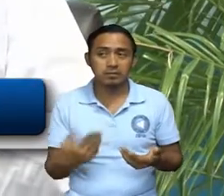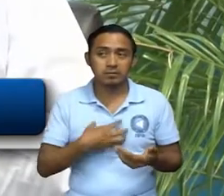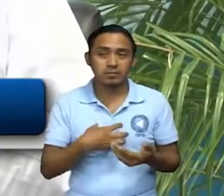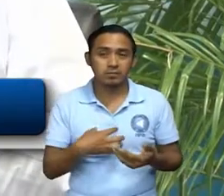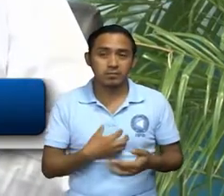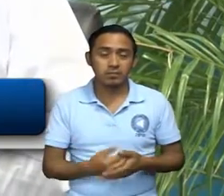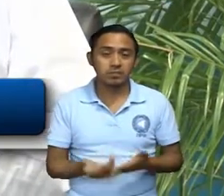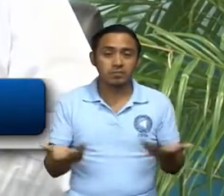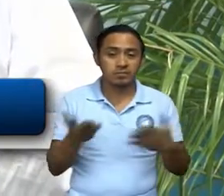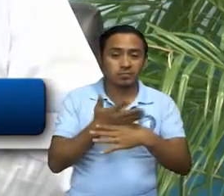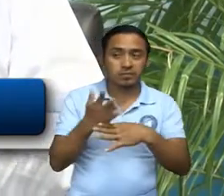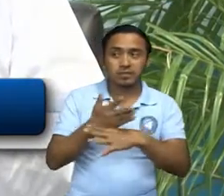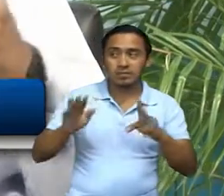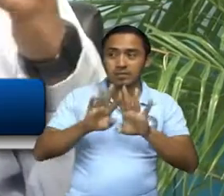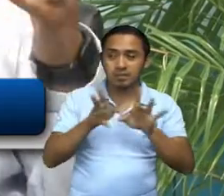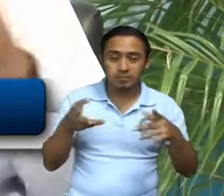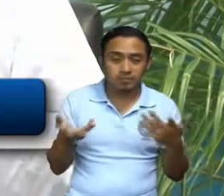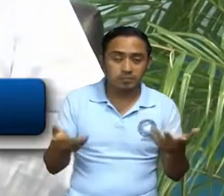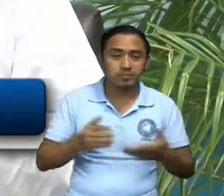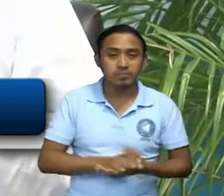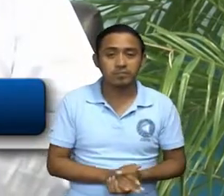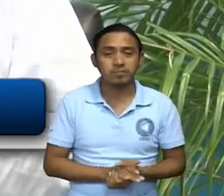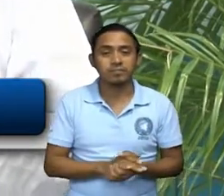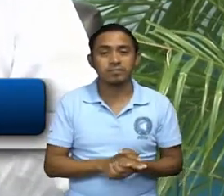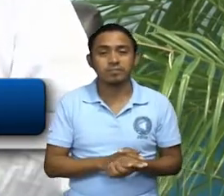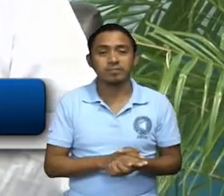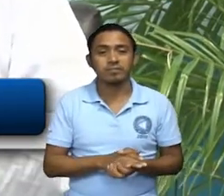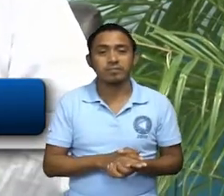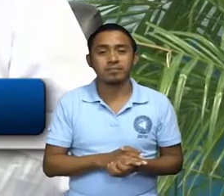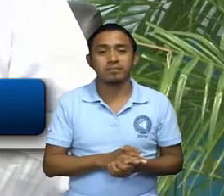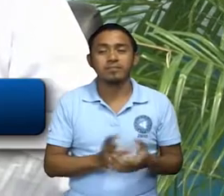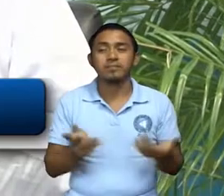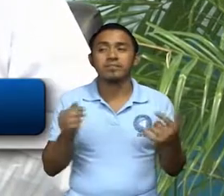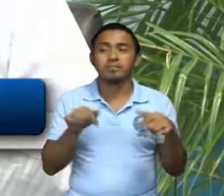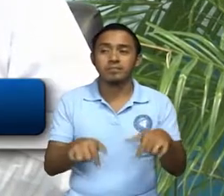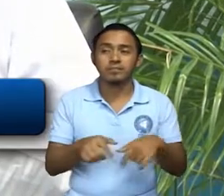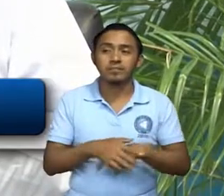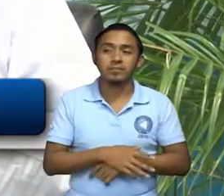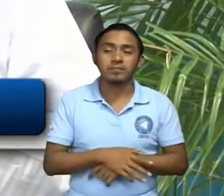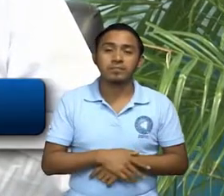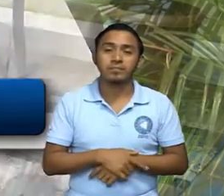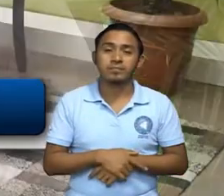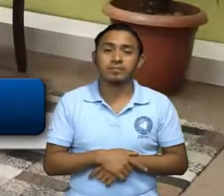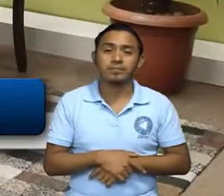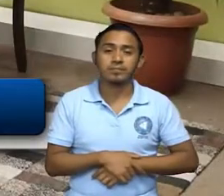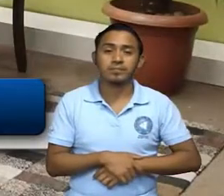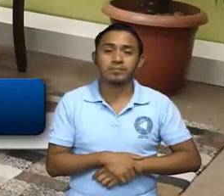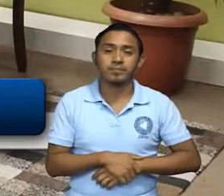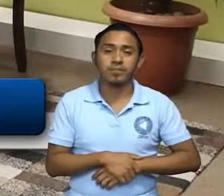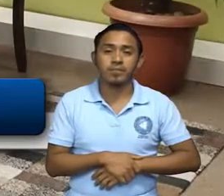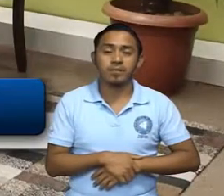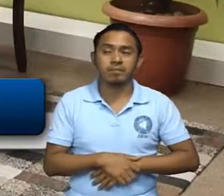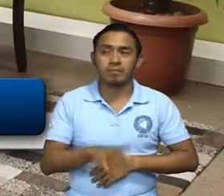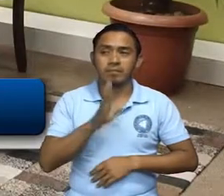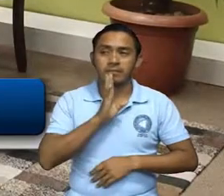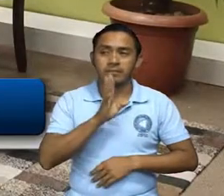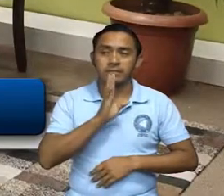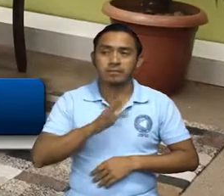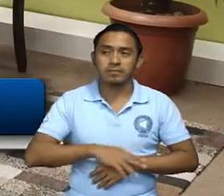mujeres. ¿Ya? Y eso es, hay que verse. Ahora, me decía también, doctor, que hablemos ya